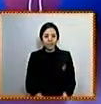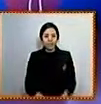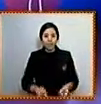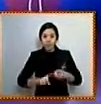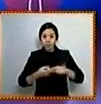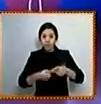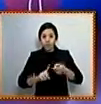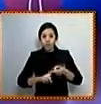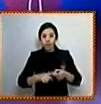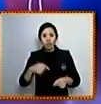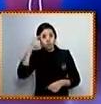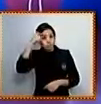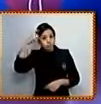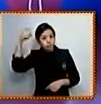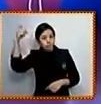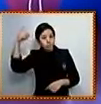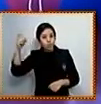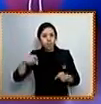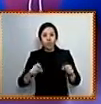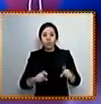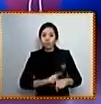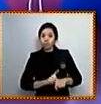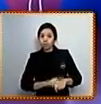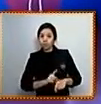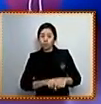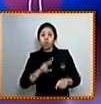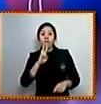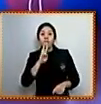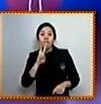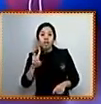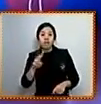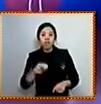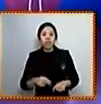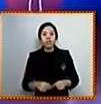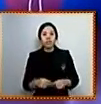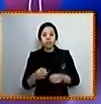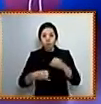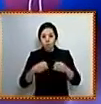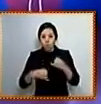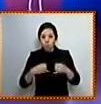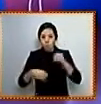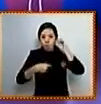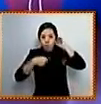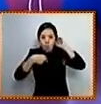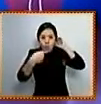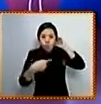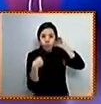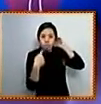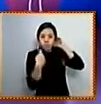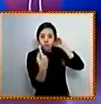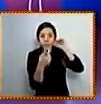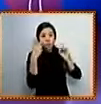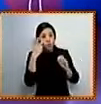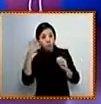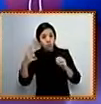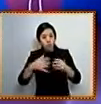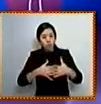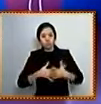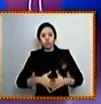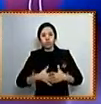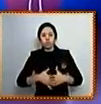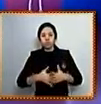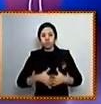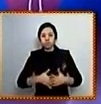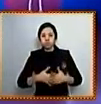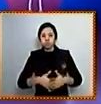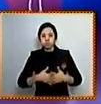Amigos, ¿y ustedes qué soñaron? Pues es momento de convertirlo en una realidad con nuestro juego de la diaria y más uno. Les muestro una toma cerrada que ambas de